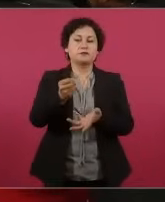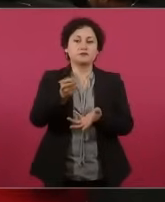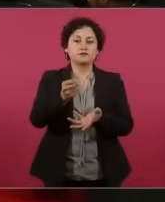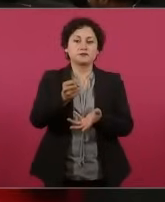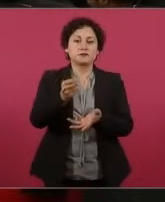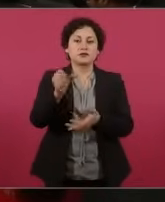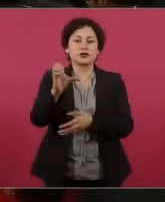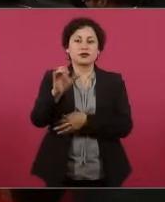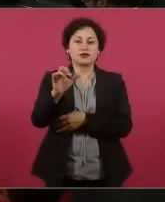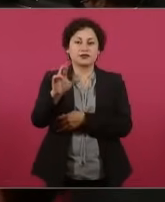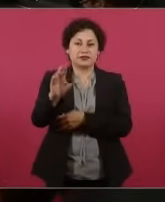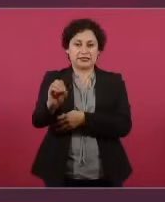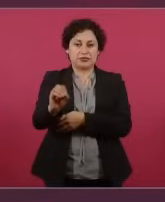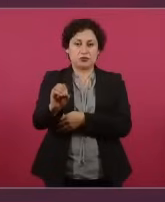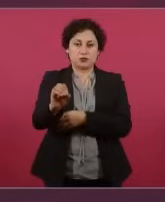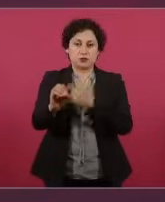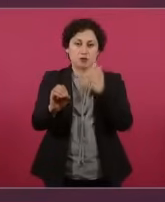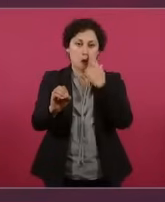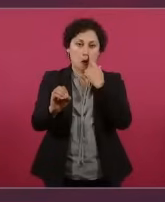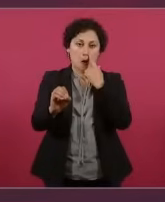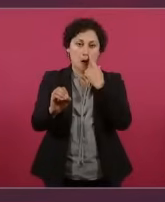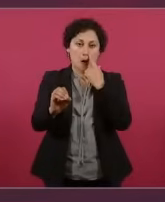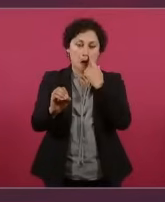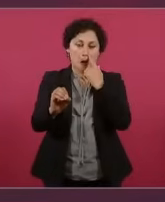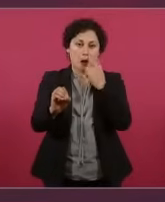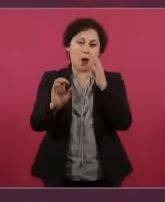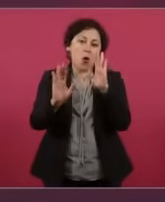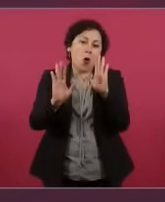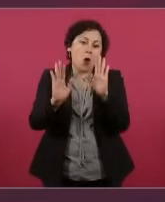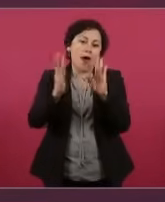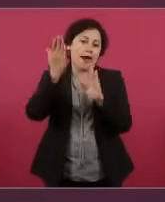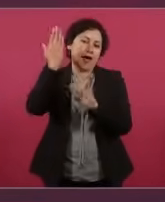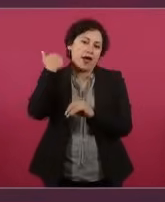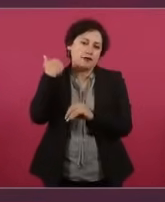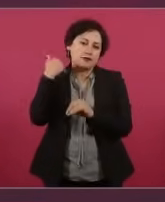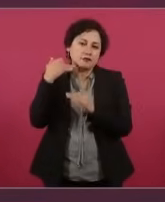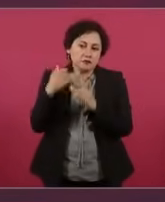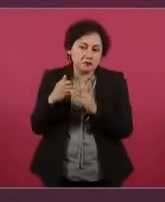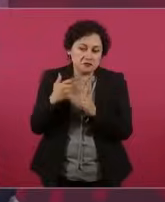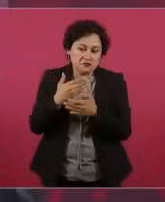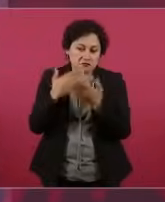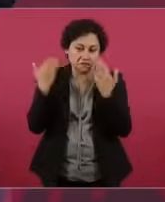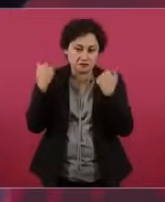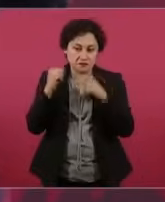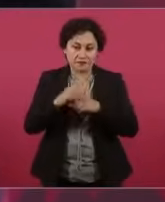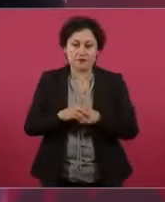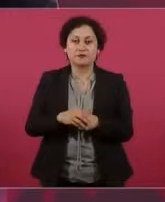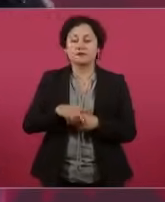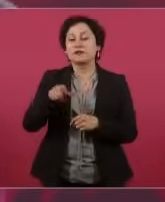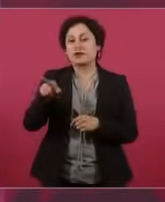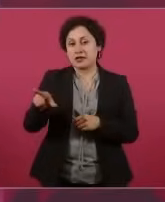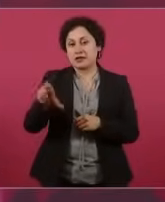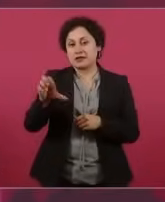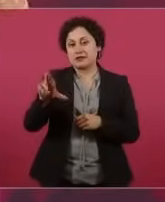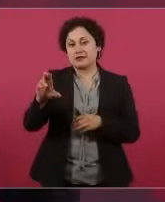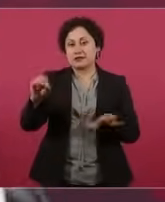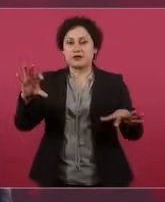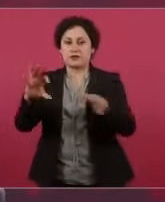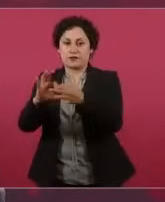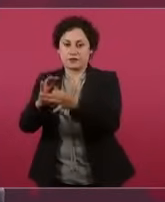Ciro, o en ese entonces lo patrocinaban, quién sabe ahora, pero sí estaban vinculados con